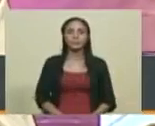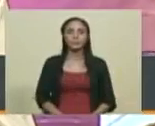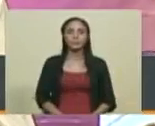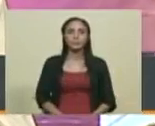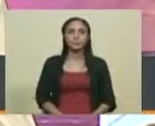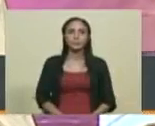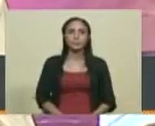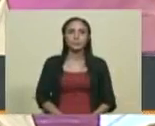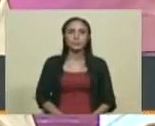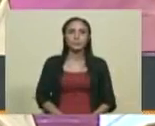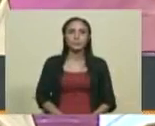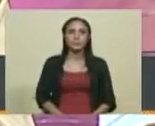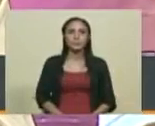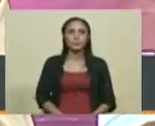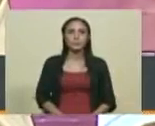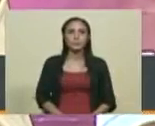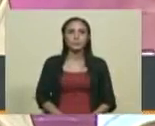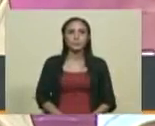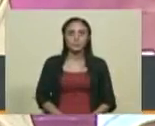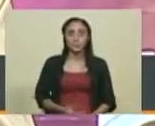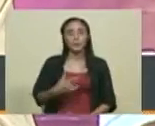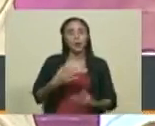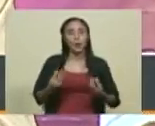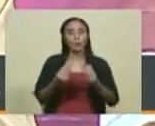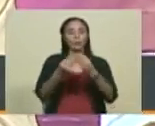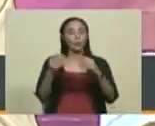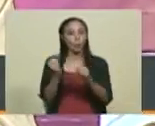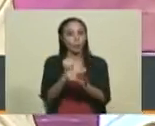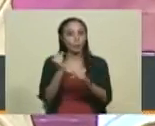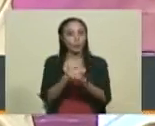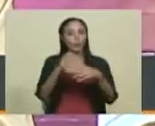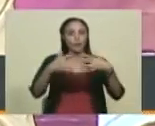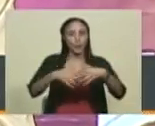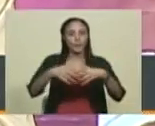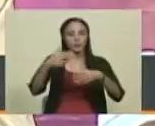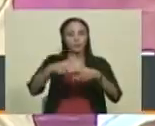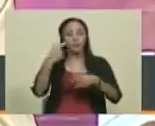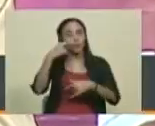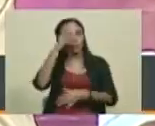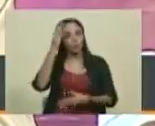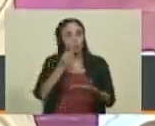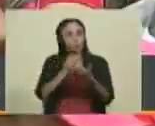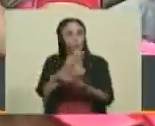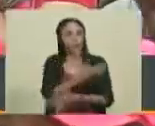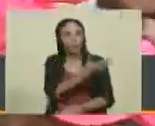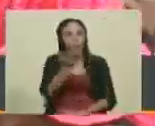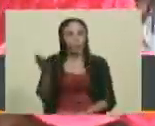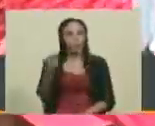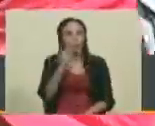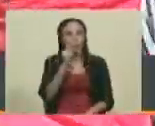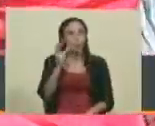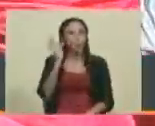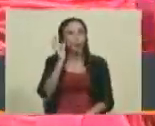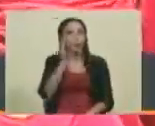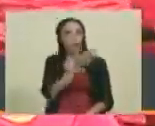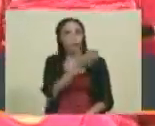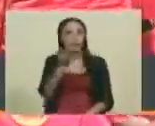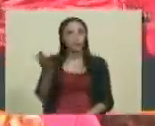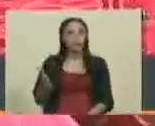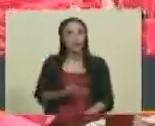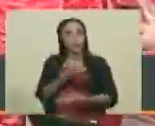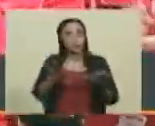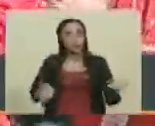de este inmenso esfuerzo, la clase obrera petrolera. Creo en ustedes, hermanos. Creo en ustedes, hermanas.